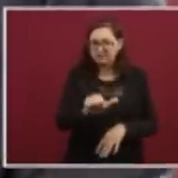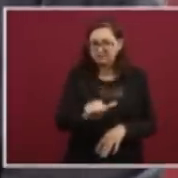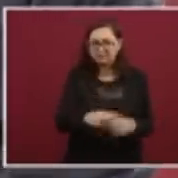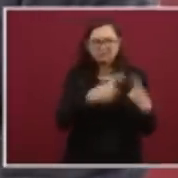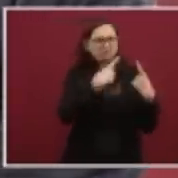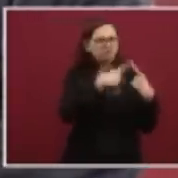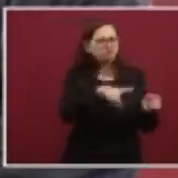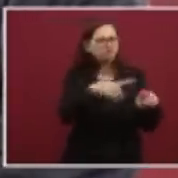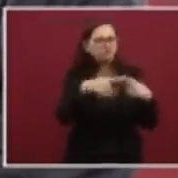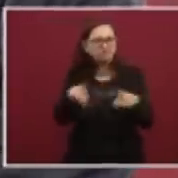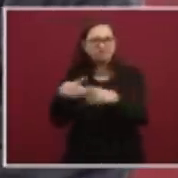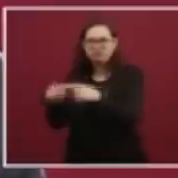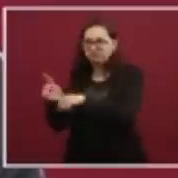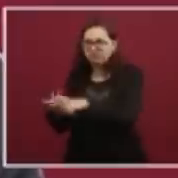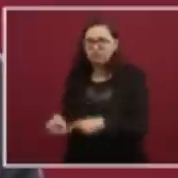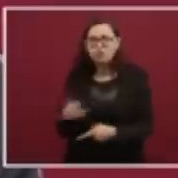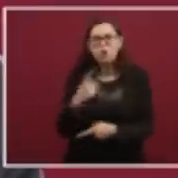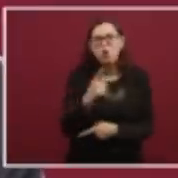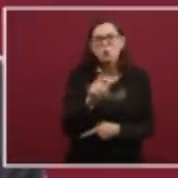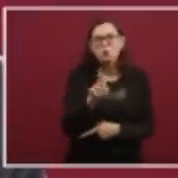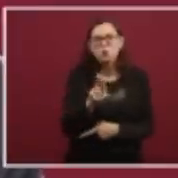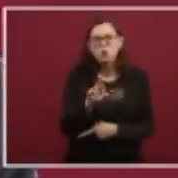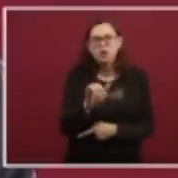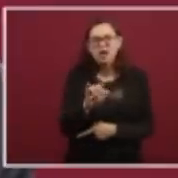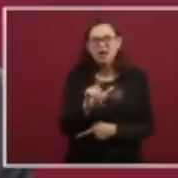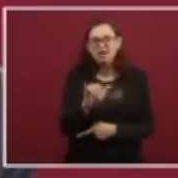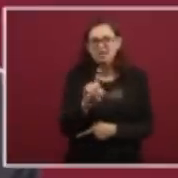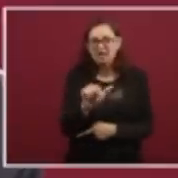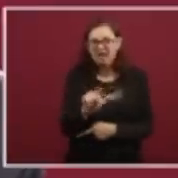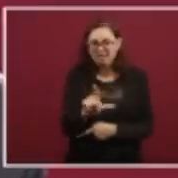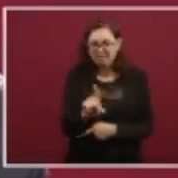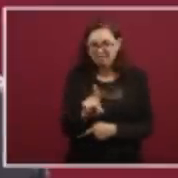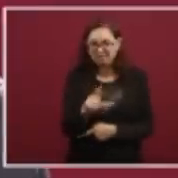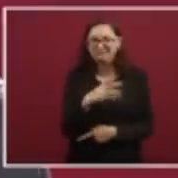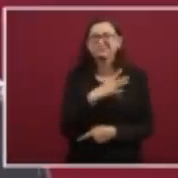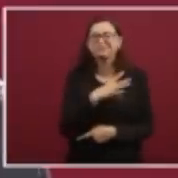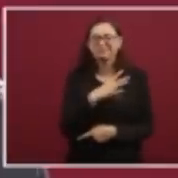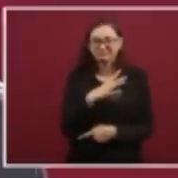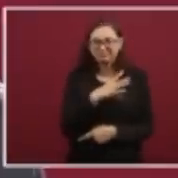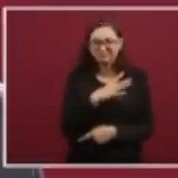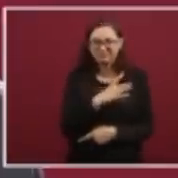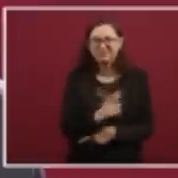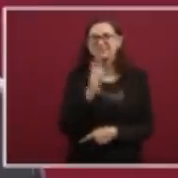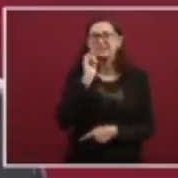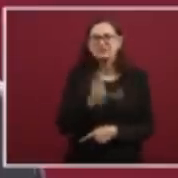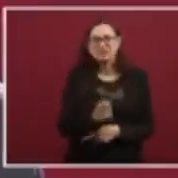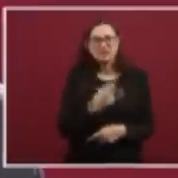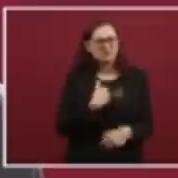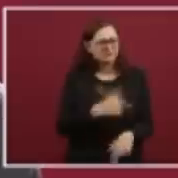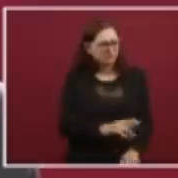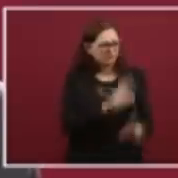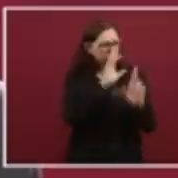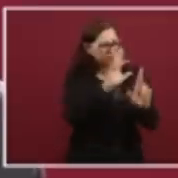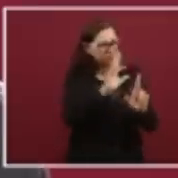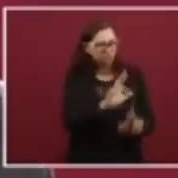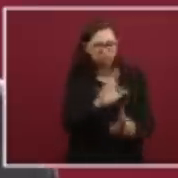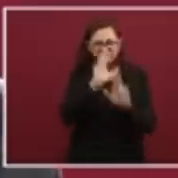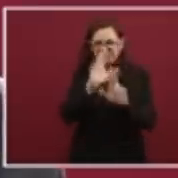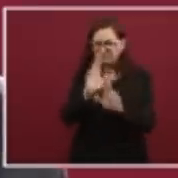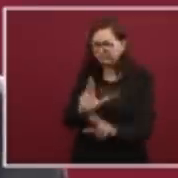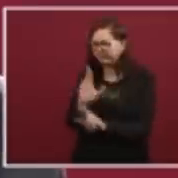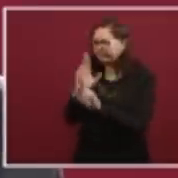pluralidad. Entonces, buscar ser respetuosos. Ayer leía yo a alguien que